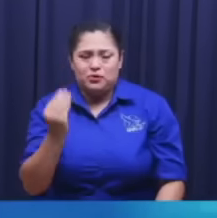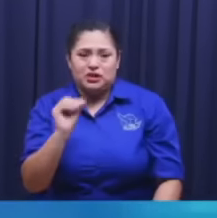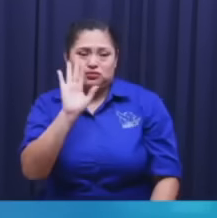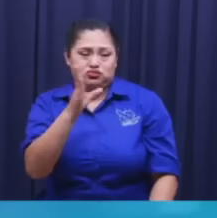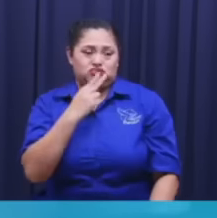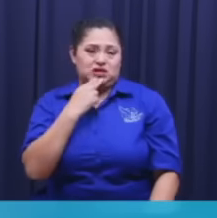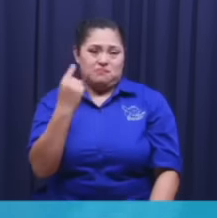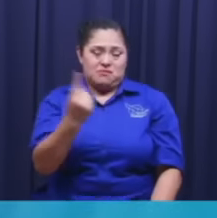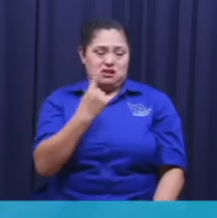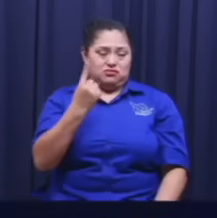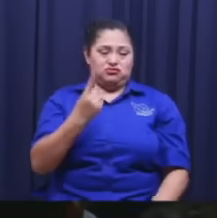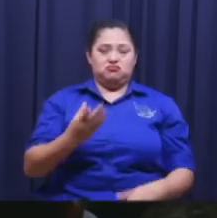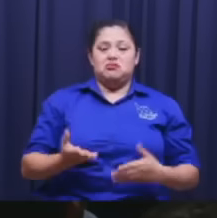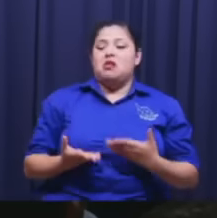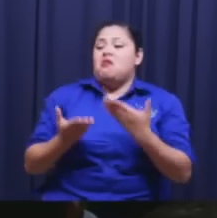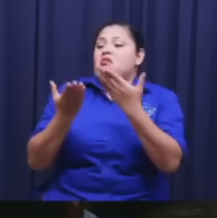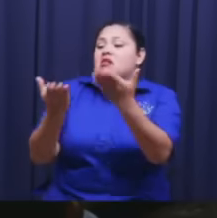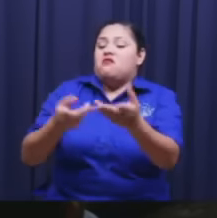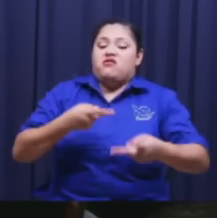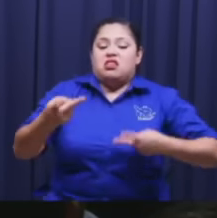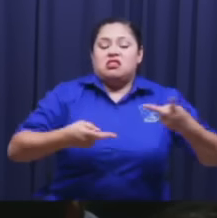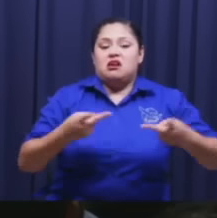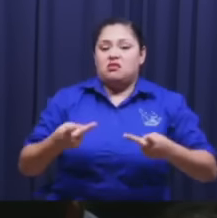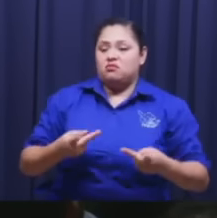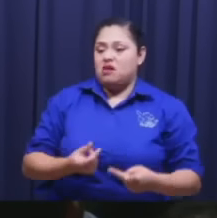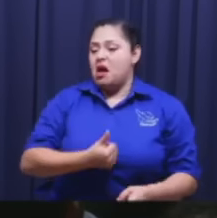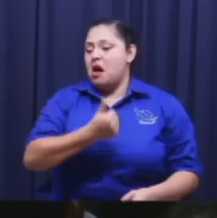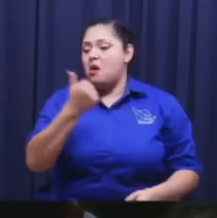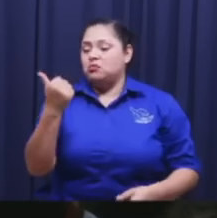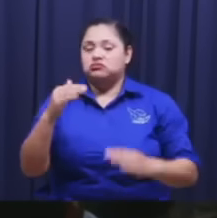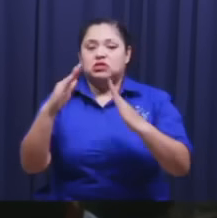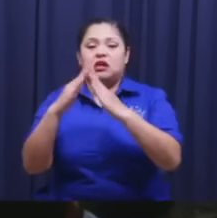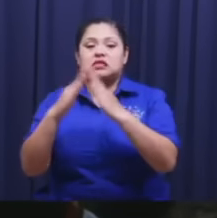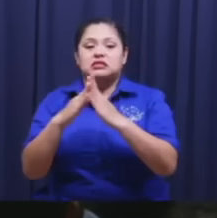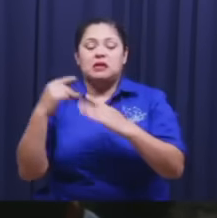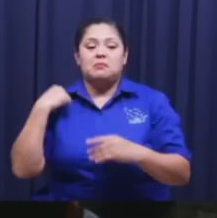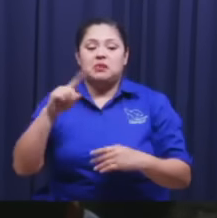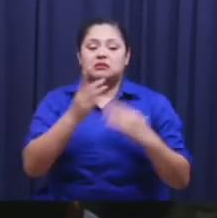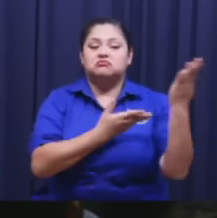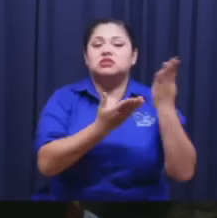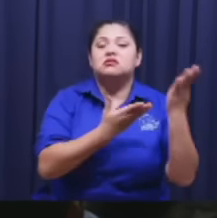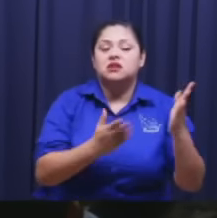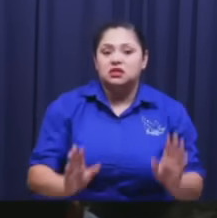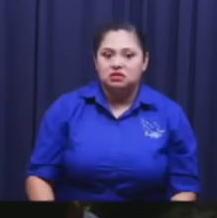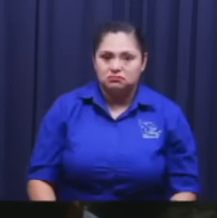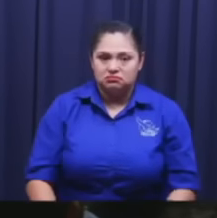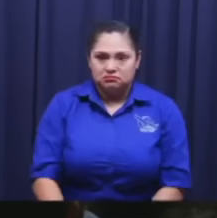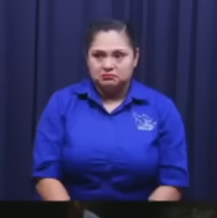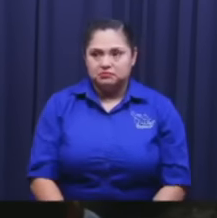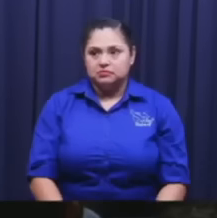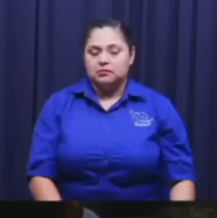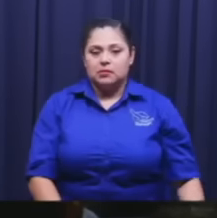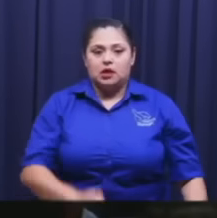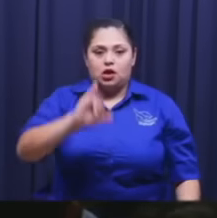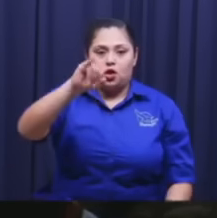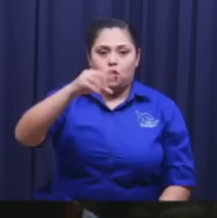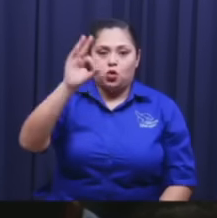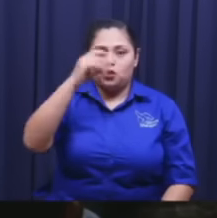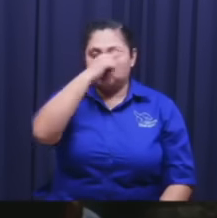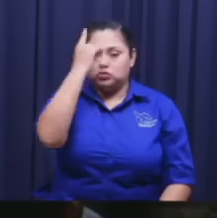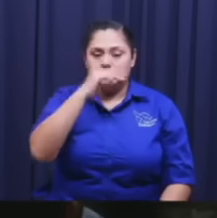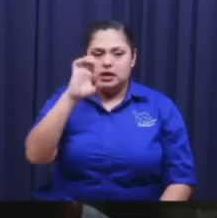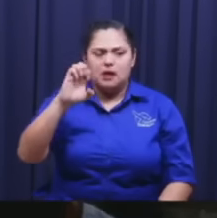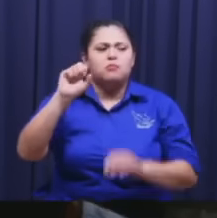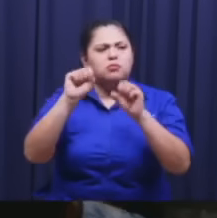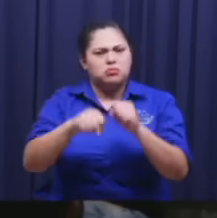hermanos le tenían envidia y lo habían vendido a esa casa, y él hubiera podido